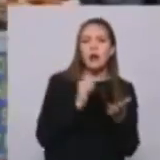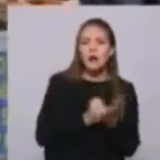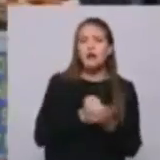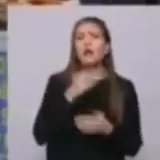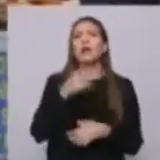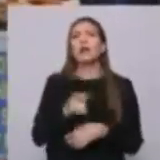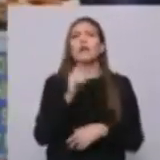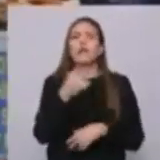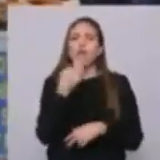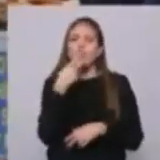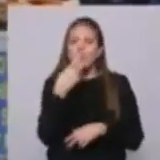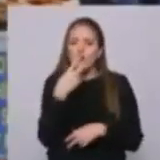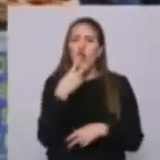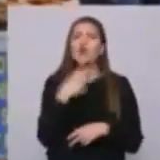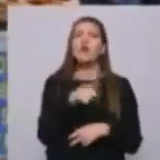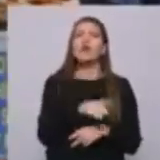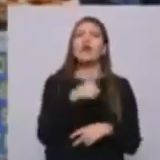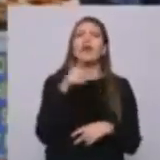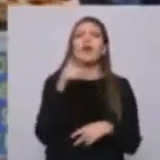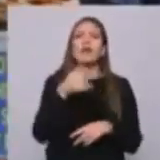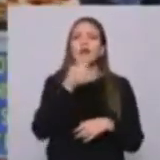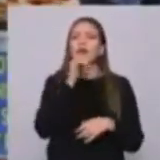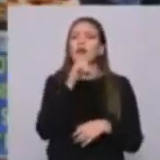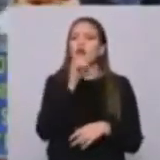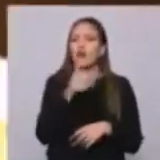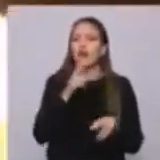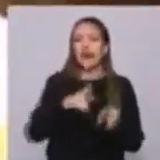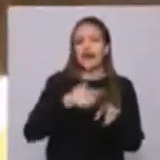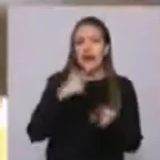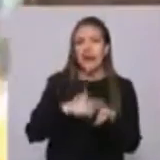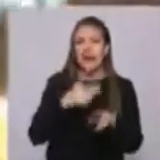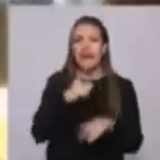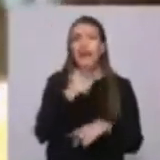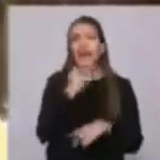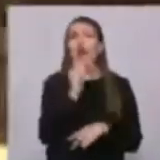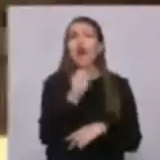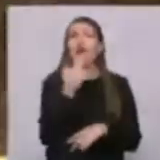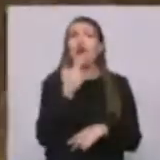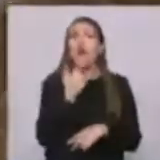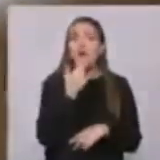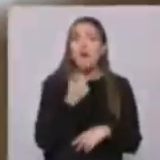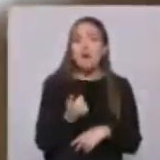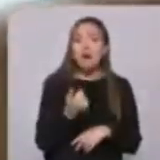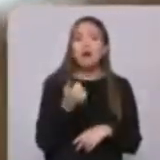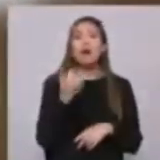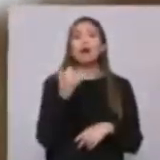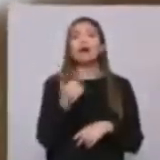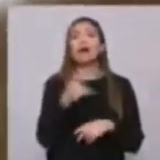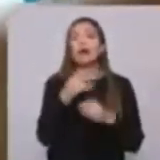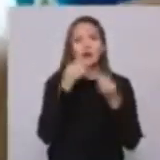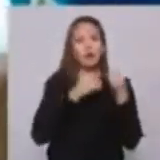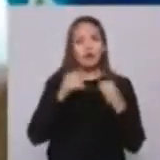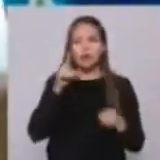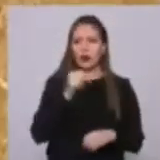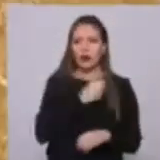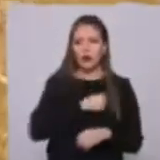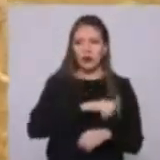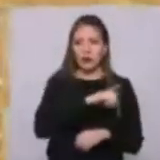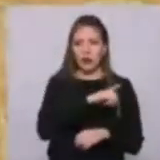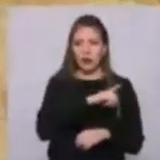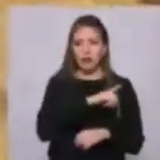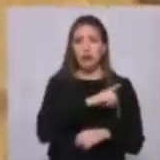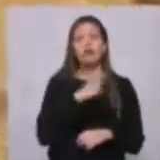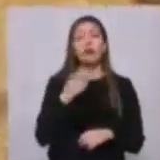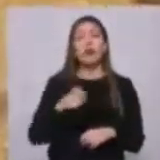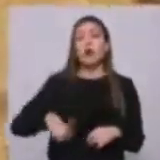tabaco, bebidas azucaradas y a los alimentos no esenciales, debido a que señala que el gobierno federal se compromete a no proponer